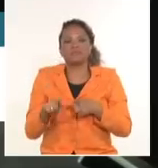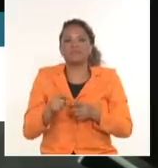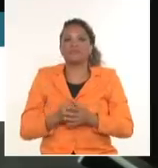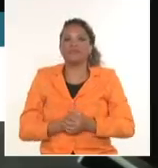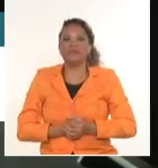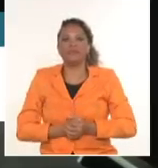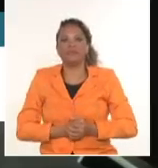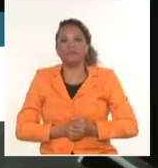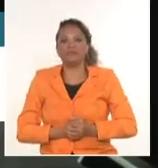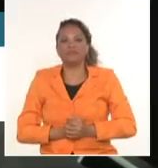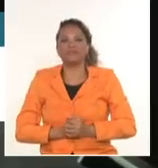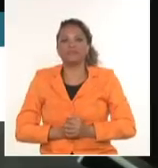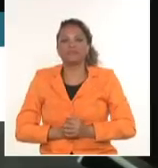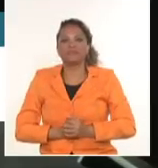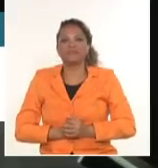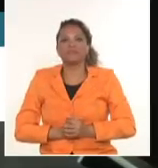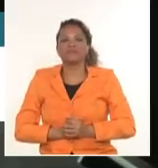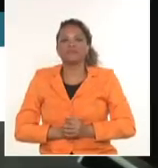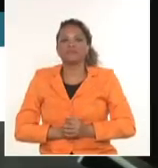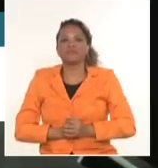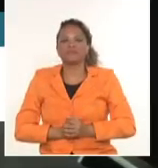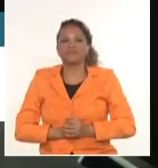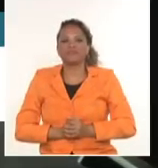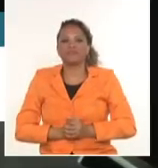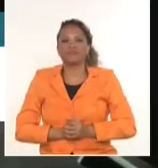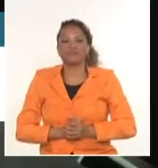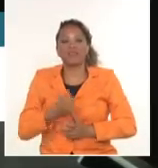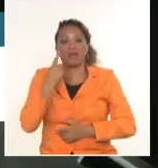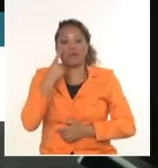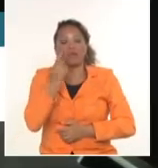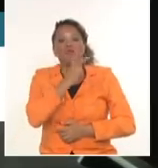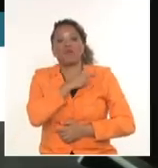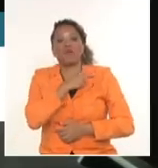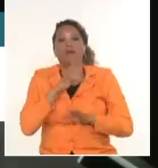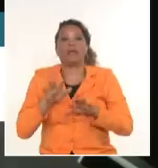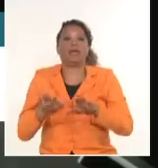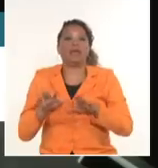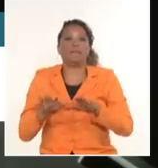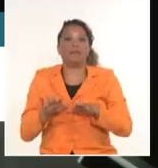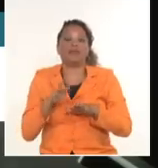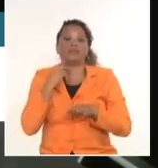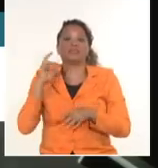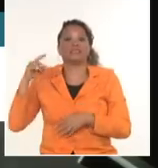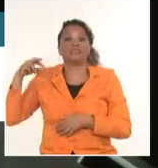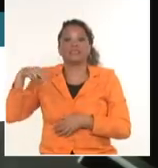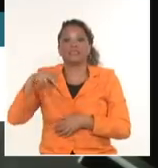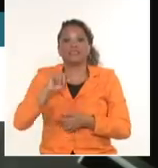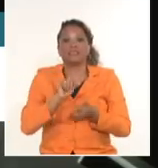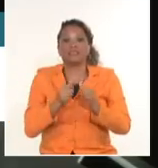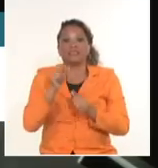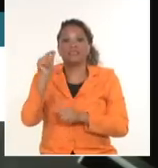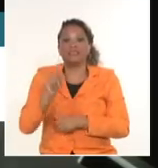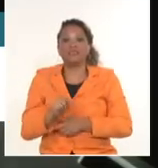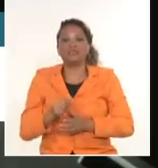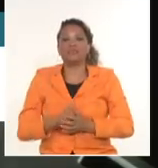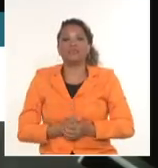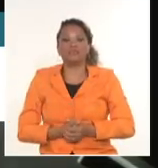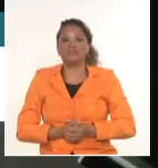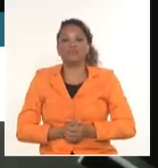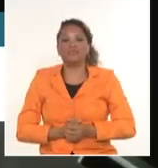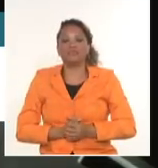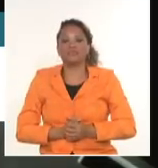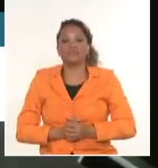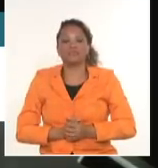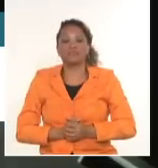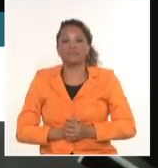alguna manera. Veíamos a las máximas autoridades, a los líderes de nuestra revolución, esperar con ansias, con